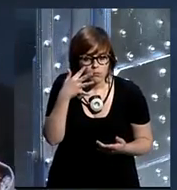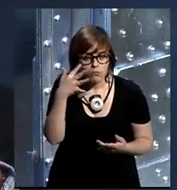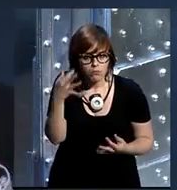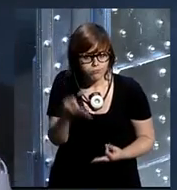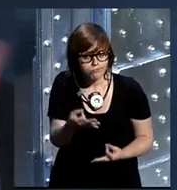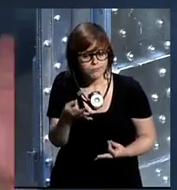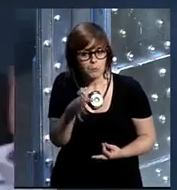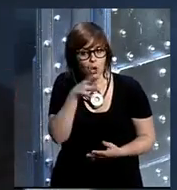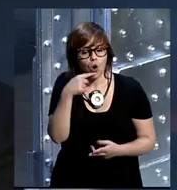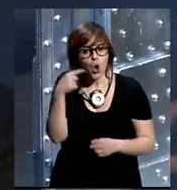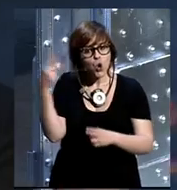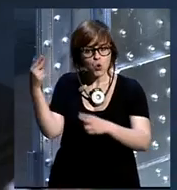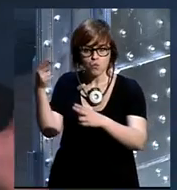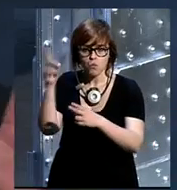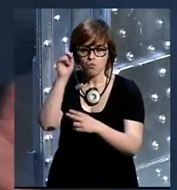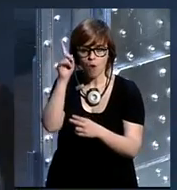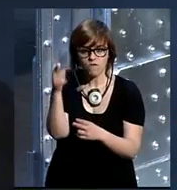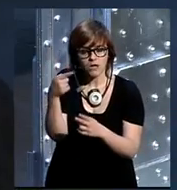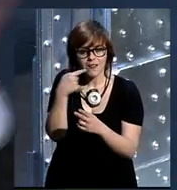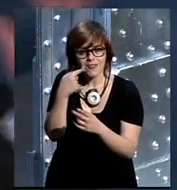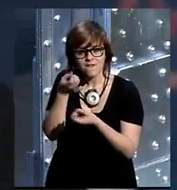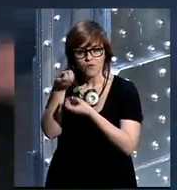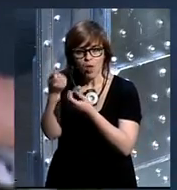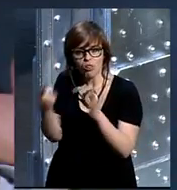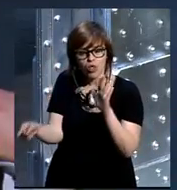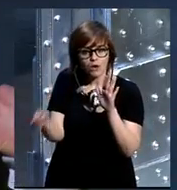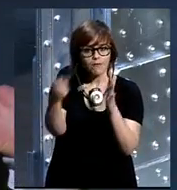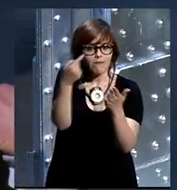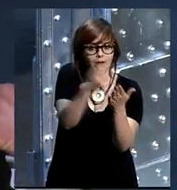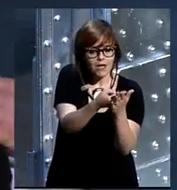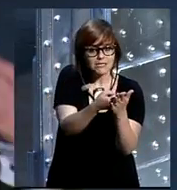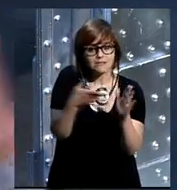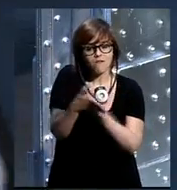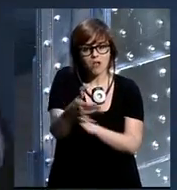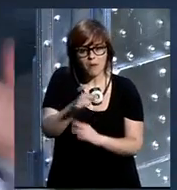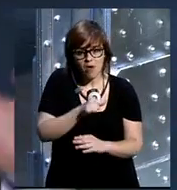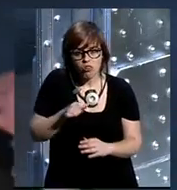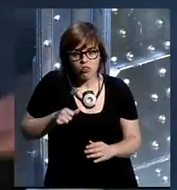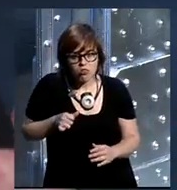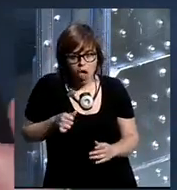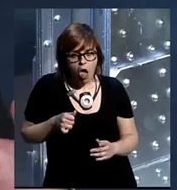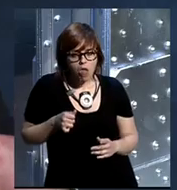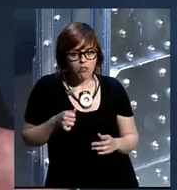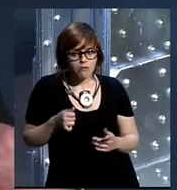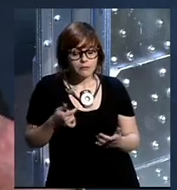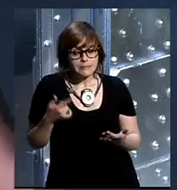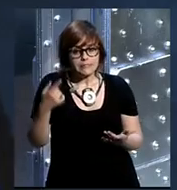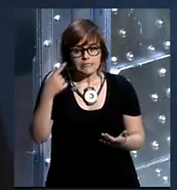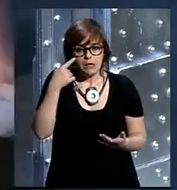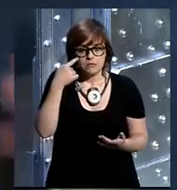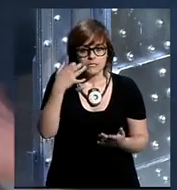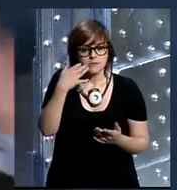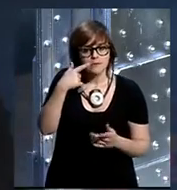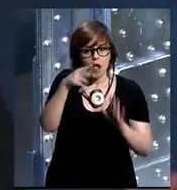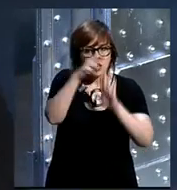tu teléfono está diciendo a los demás que tú estás llamando, estamos violando la privacidad. Bueno, si hubiésemos regulado demasiado pronto, a lo mejor